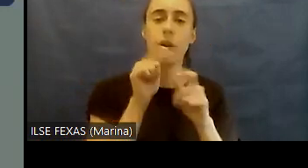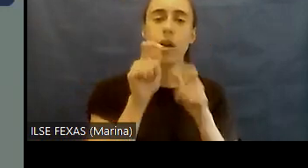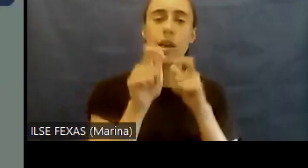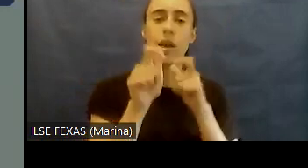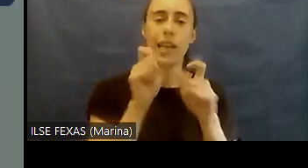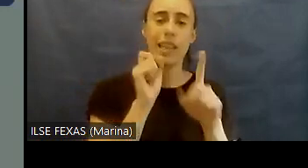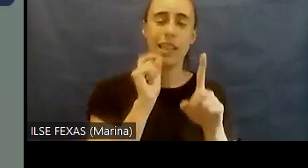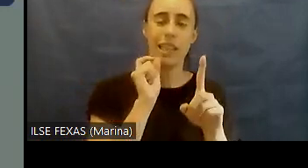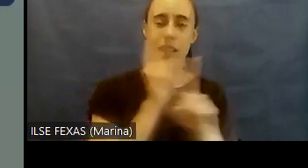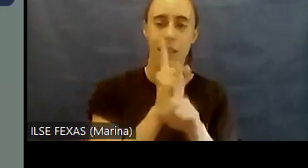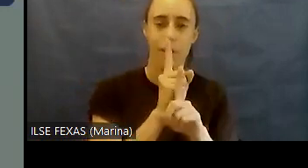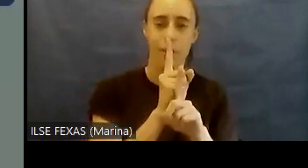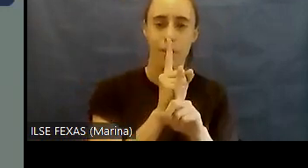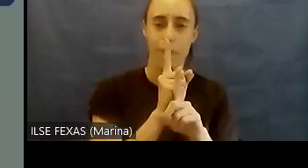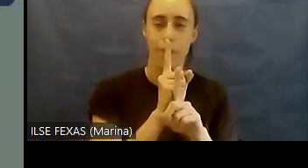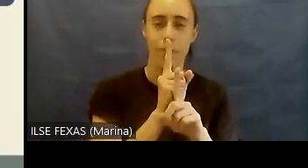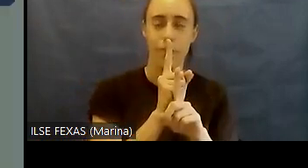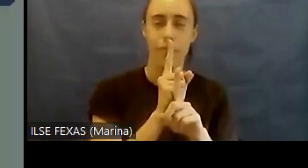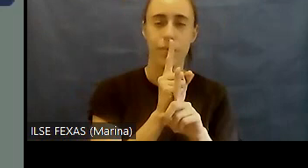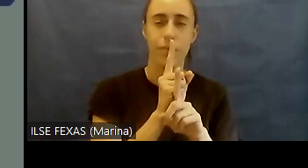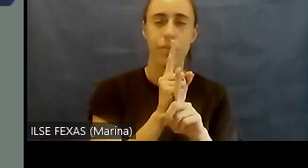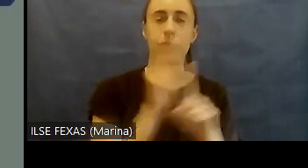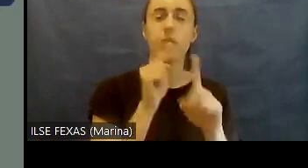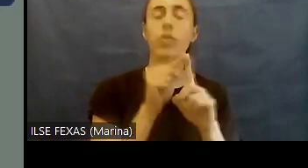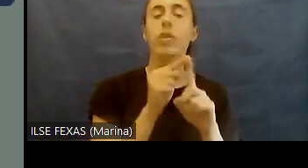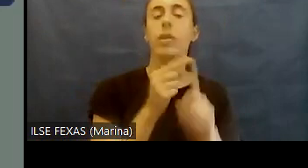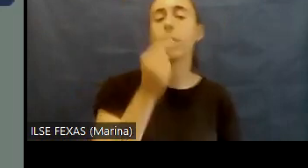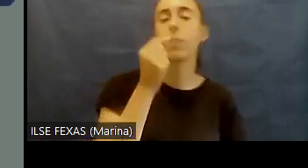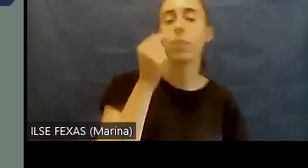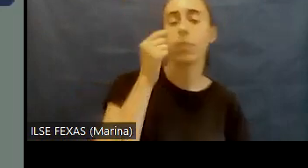indicado fundamentalmente para vías altas.